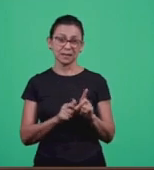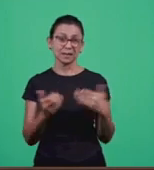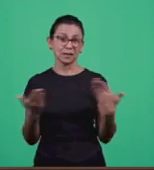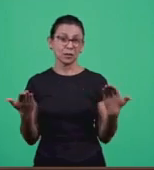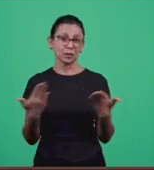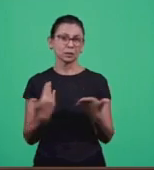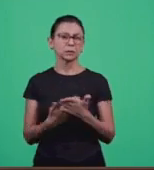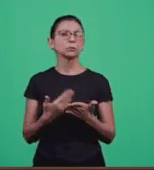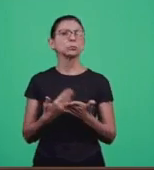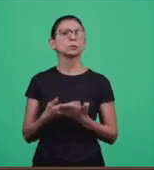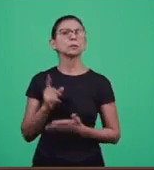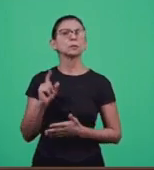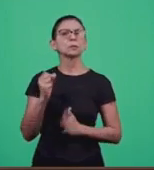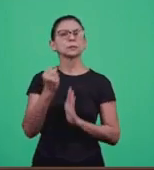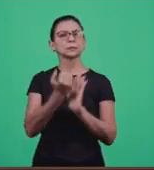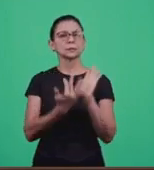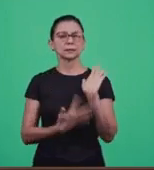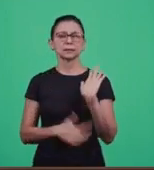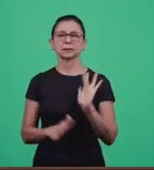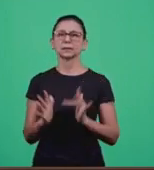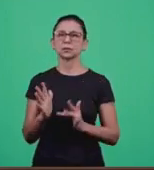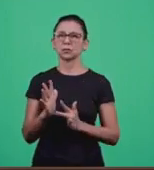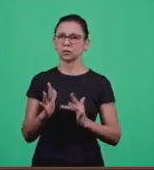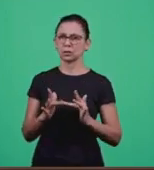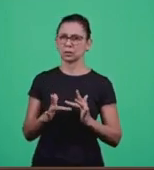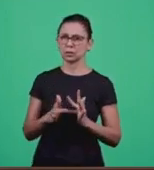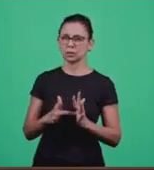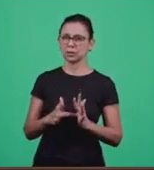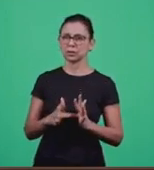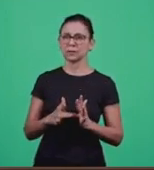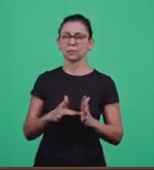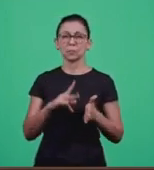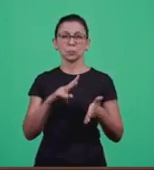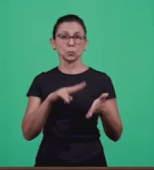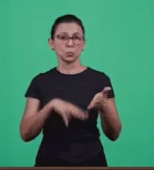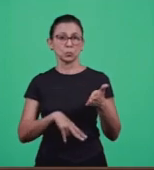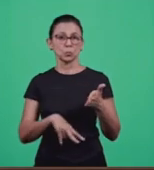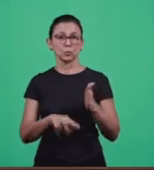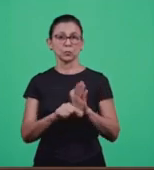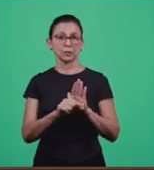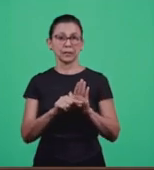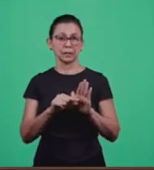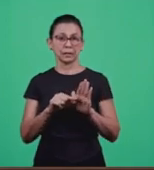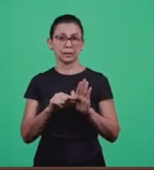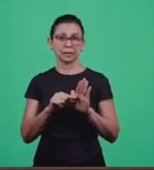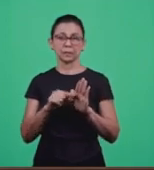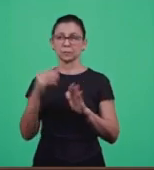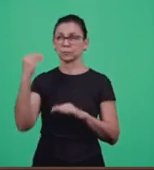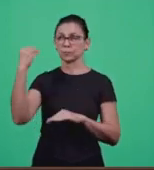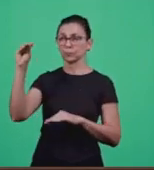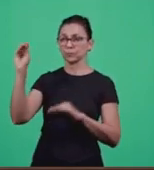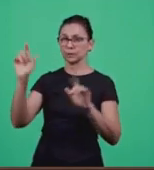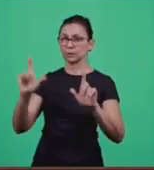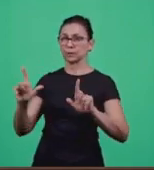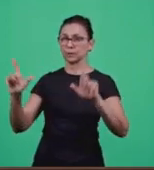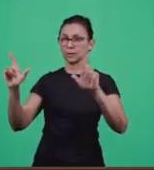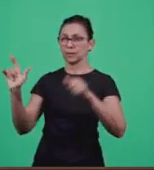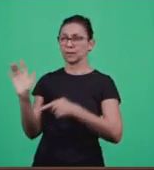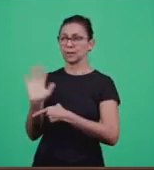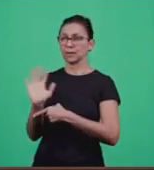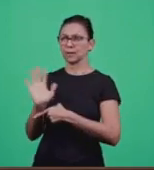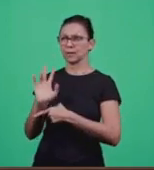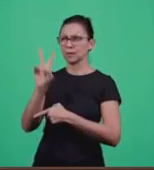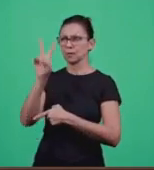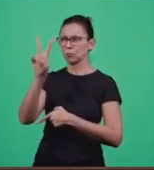Intermedios. Este mes estamos estudiando sobre la sangre de Jesús. Y nosotros vamos a leer un versículo